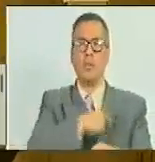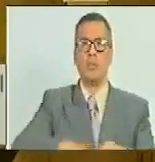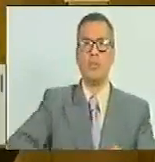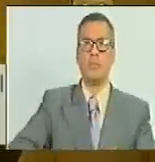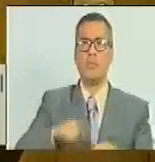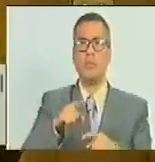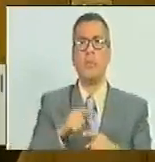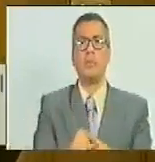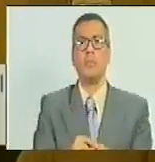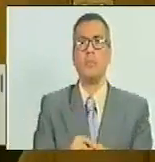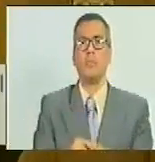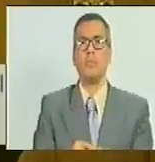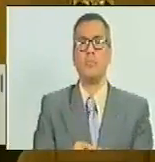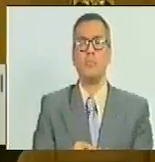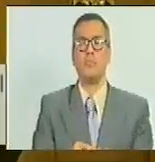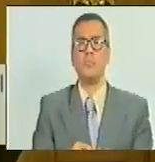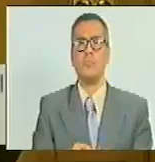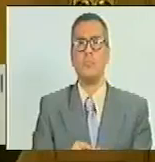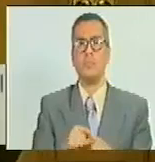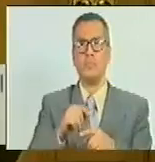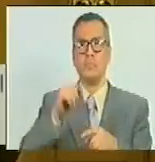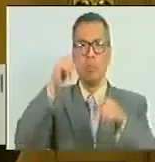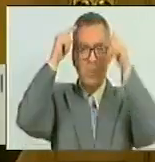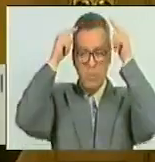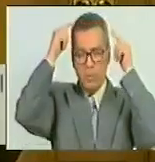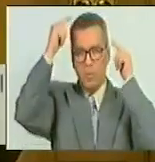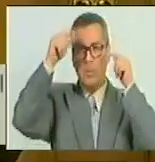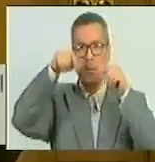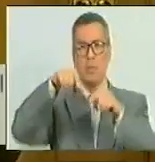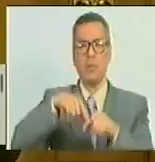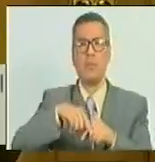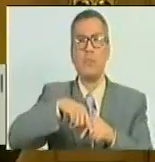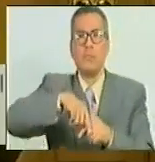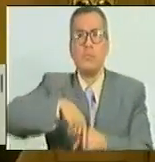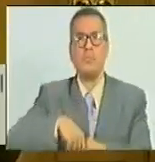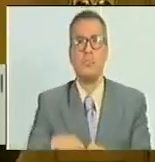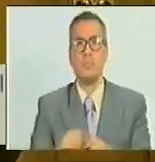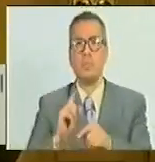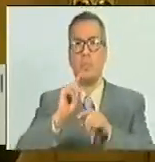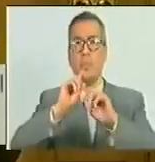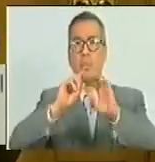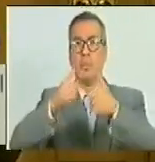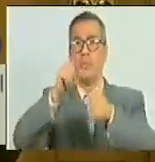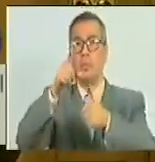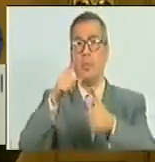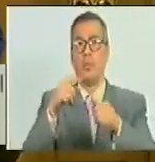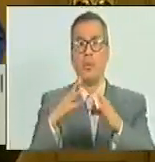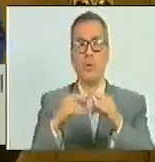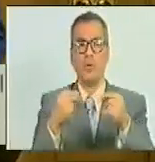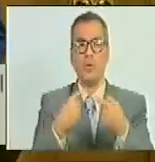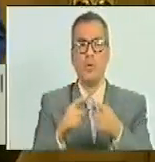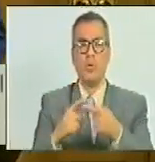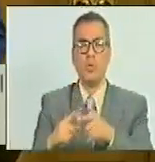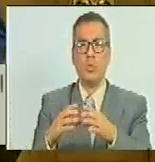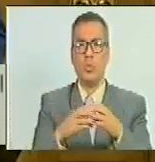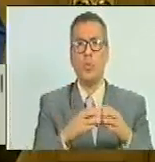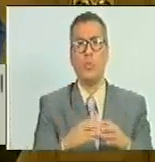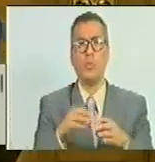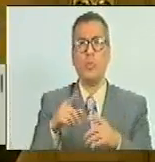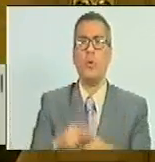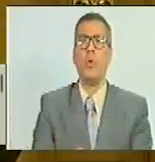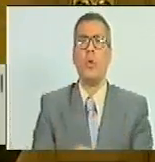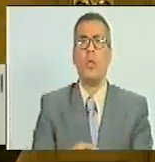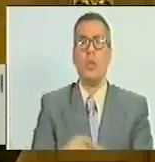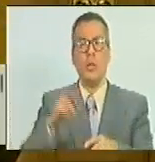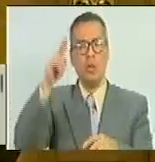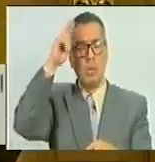presidente Hugo Chávez, desde el principio ha apostado a un mundo pluripolar por